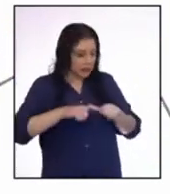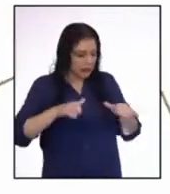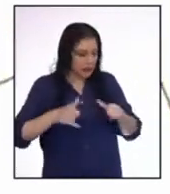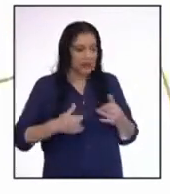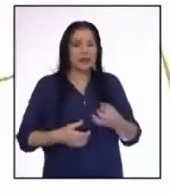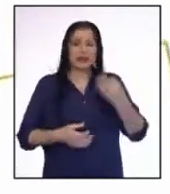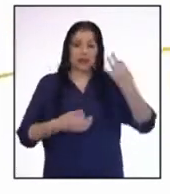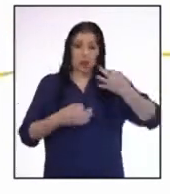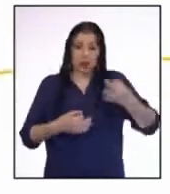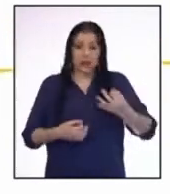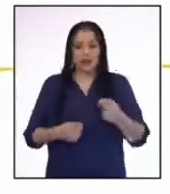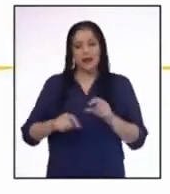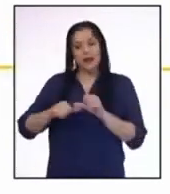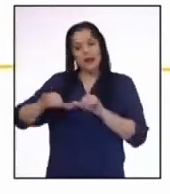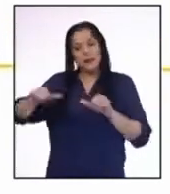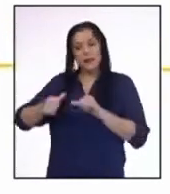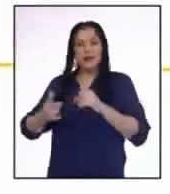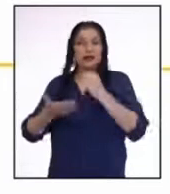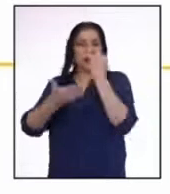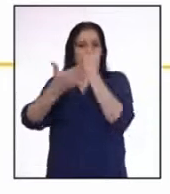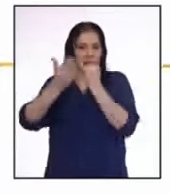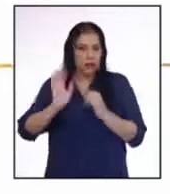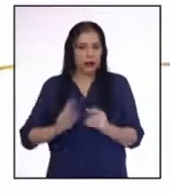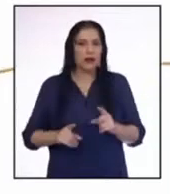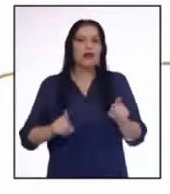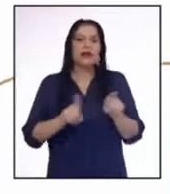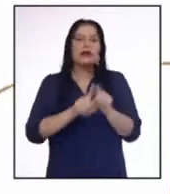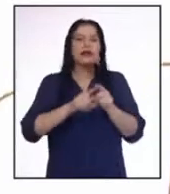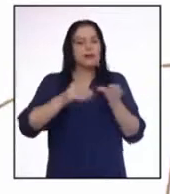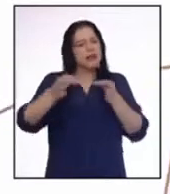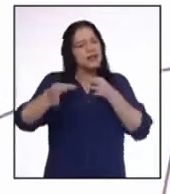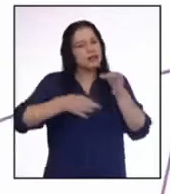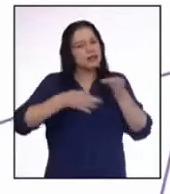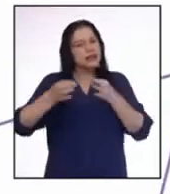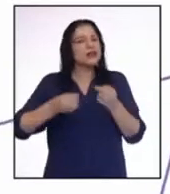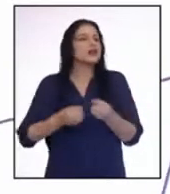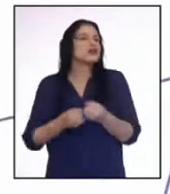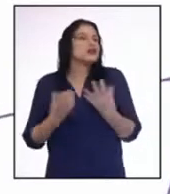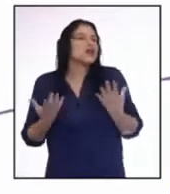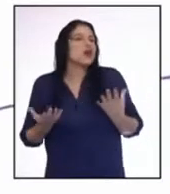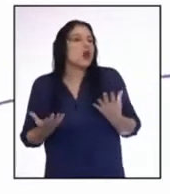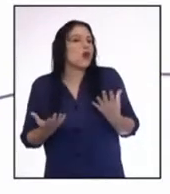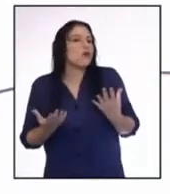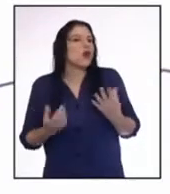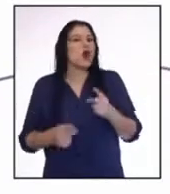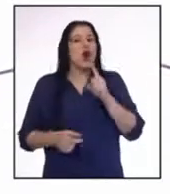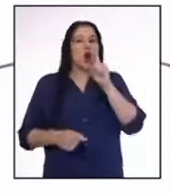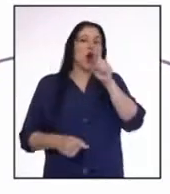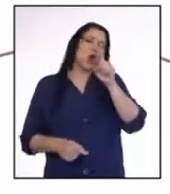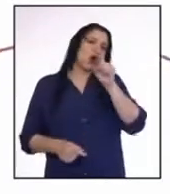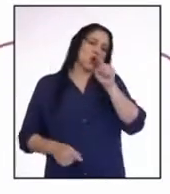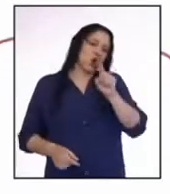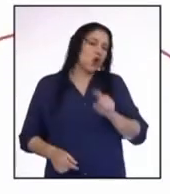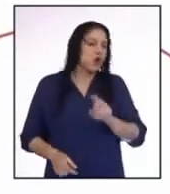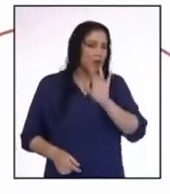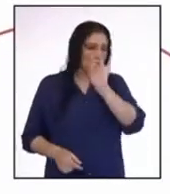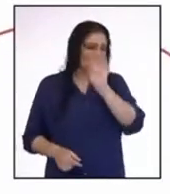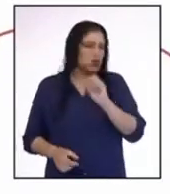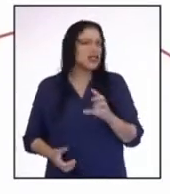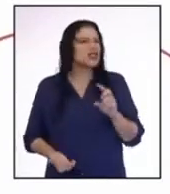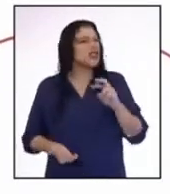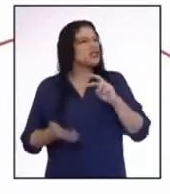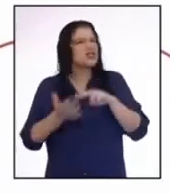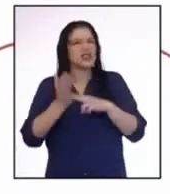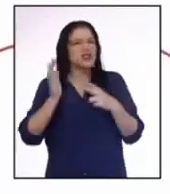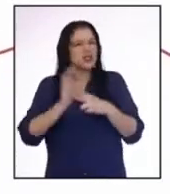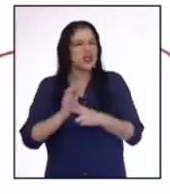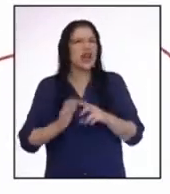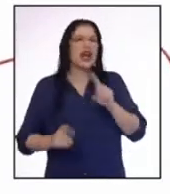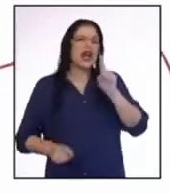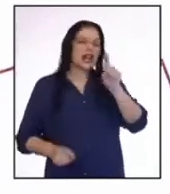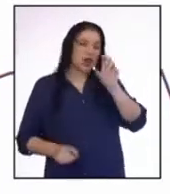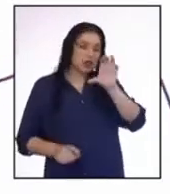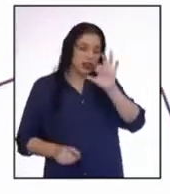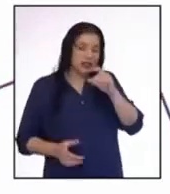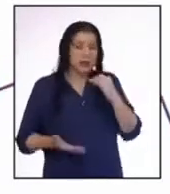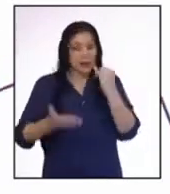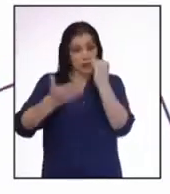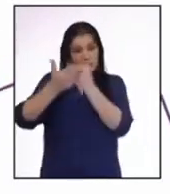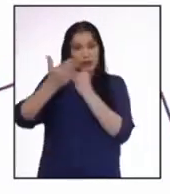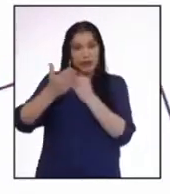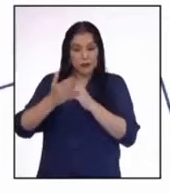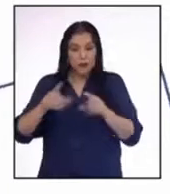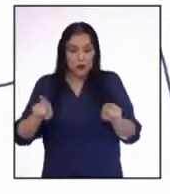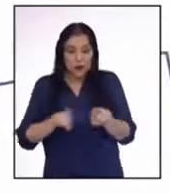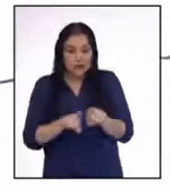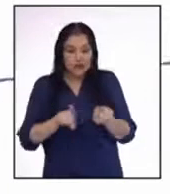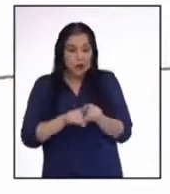plano y las originales. También que en la interpretación de, por ejemplo, la notación 1 a 80, se entiende que 1 centímetro del dibujo en